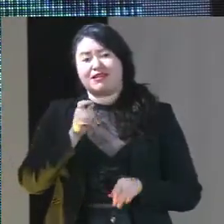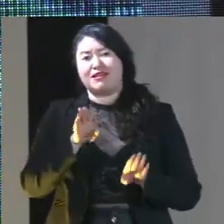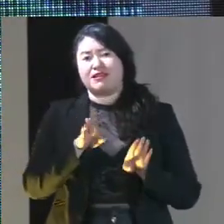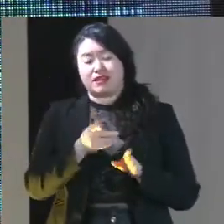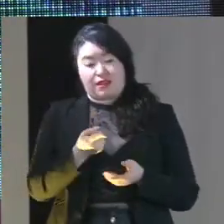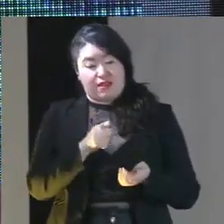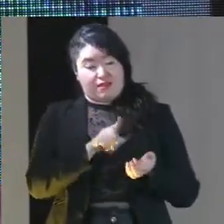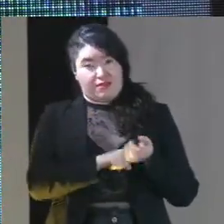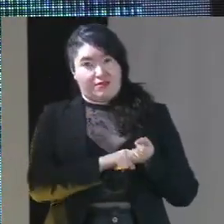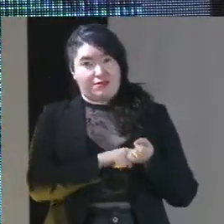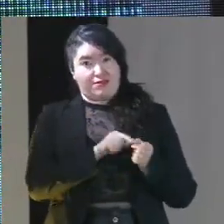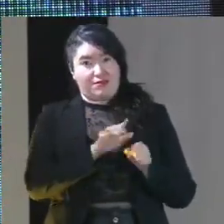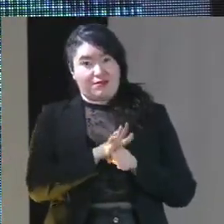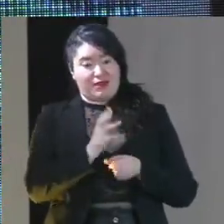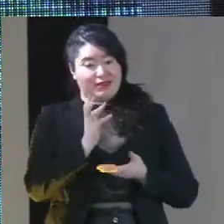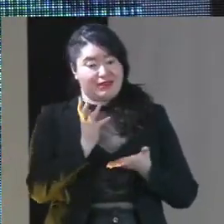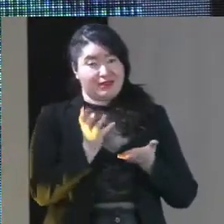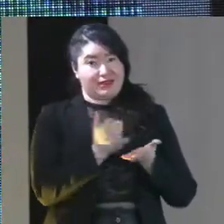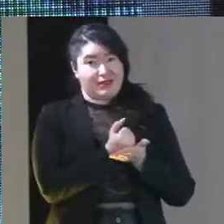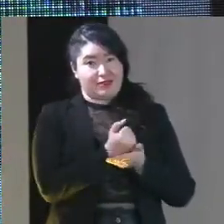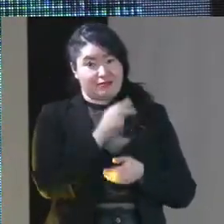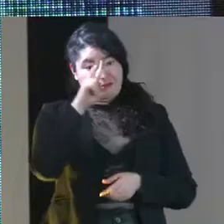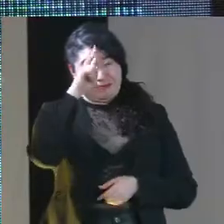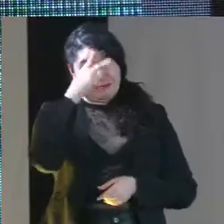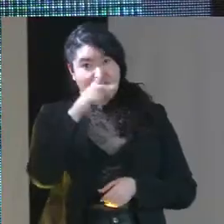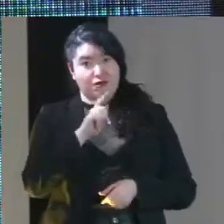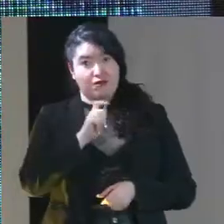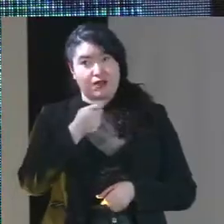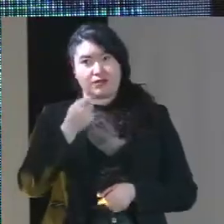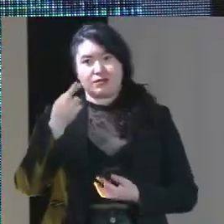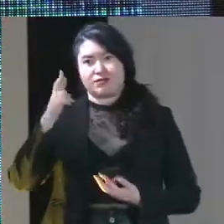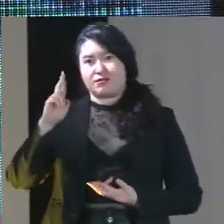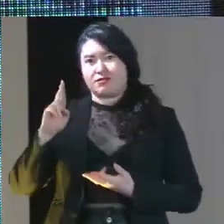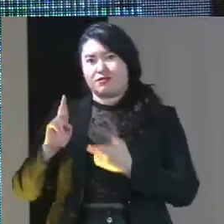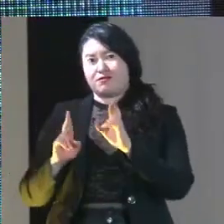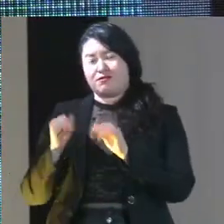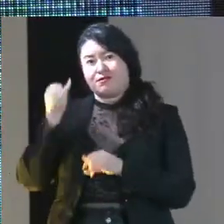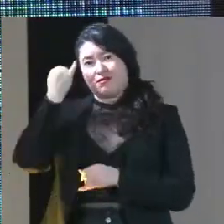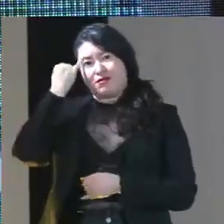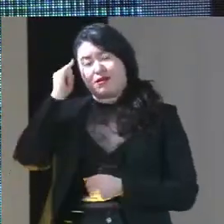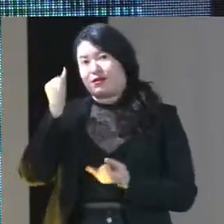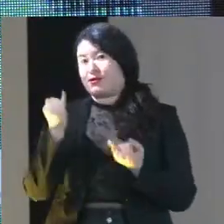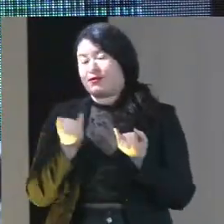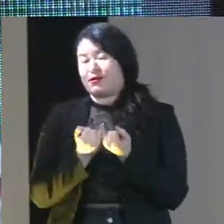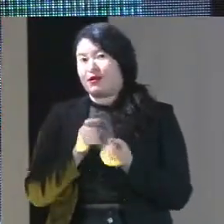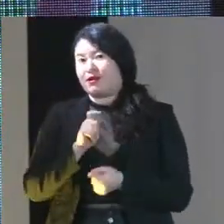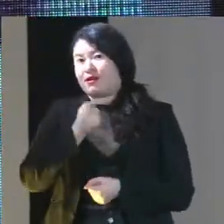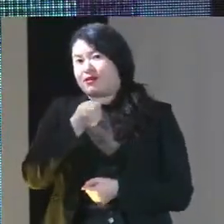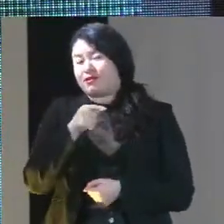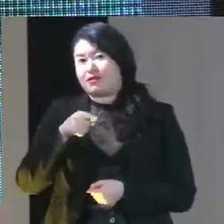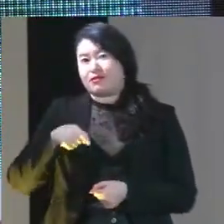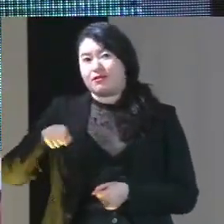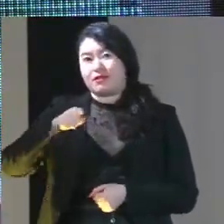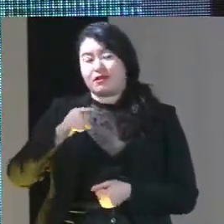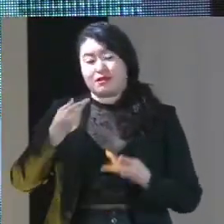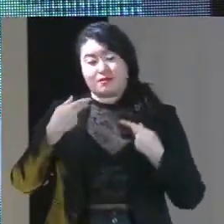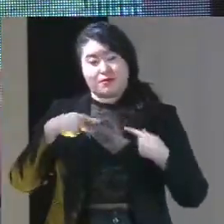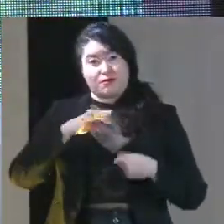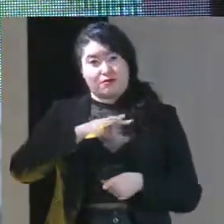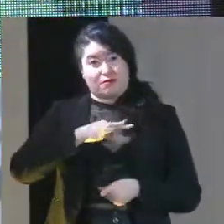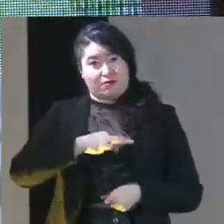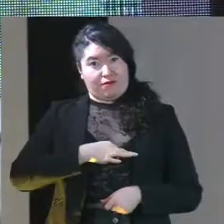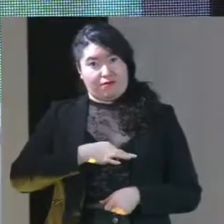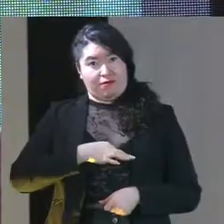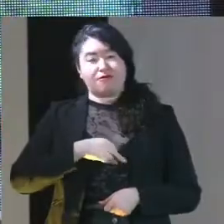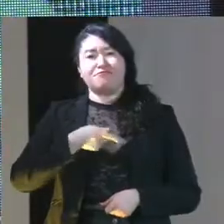conquista en su fase Tenochtitlan fue una rebelión indígena puede valer quizás para cómo jugaron en eso los tlaxcaltecas, pero no